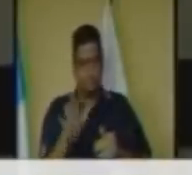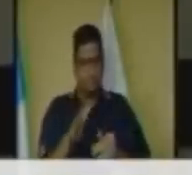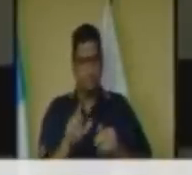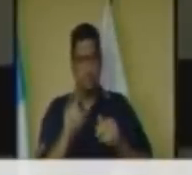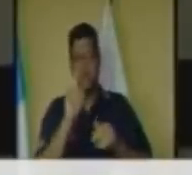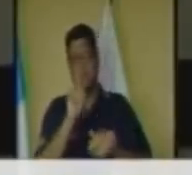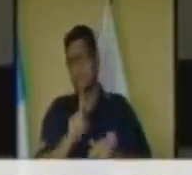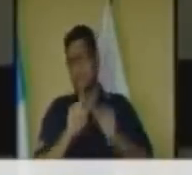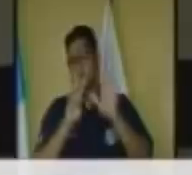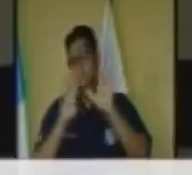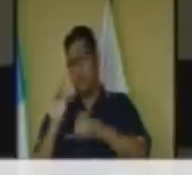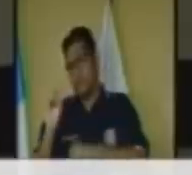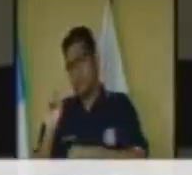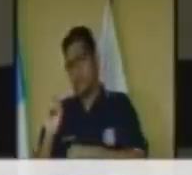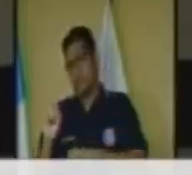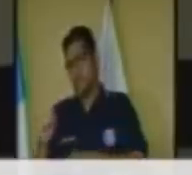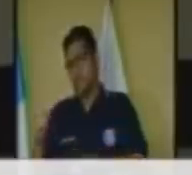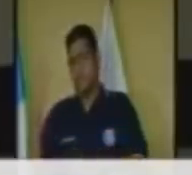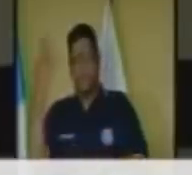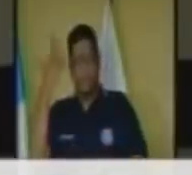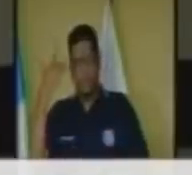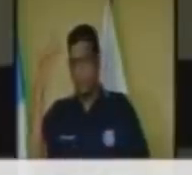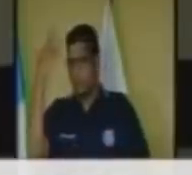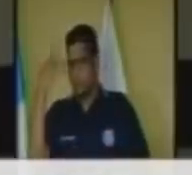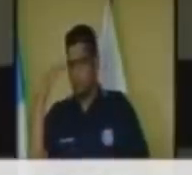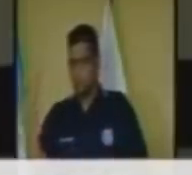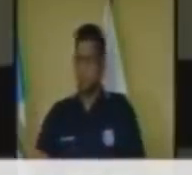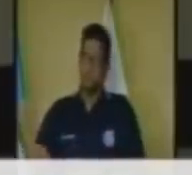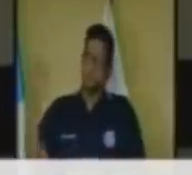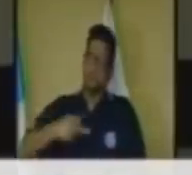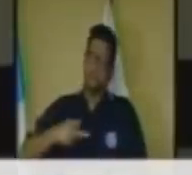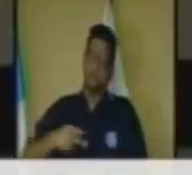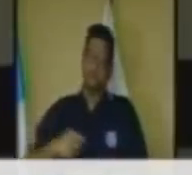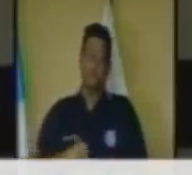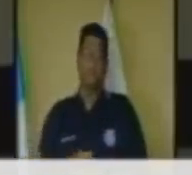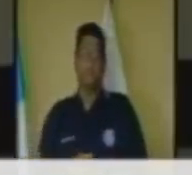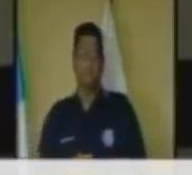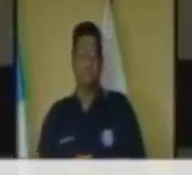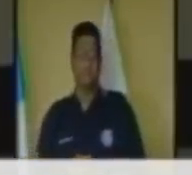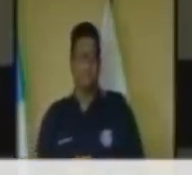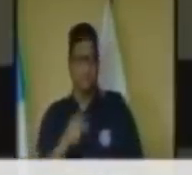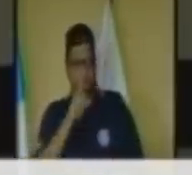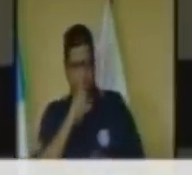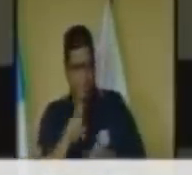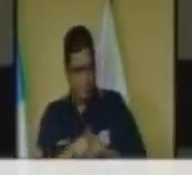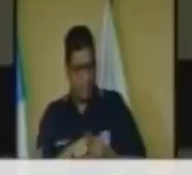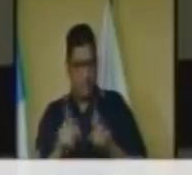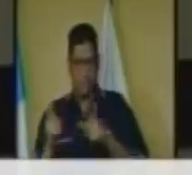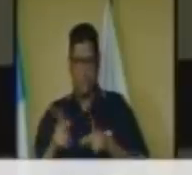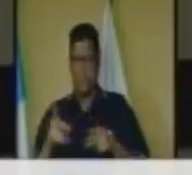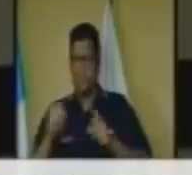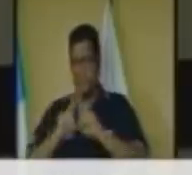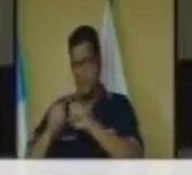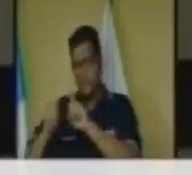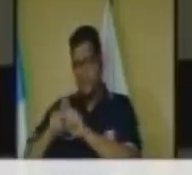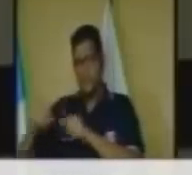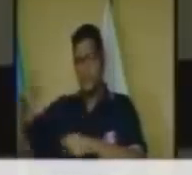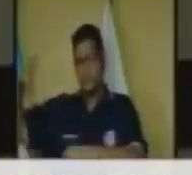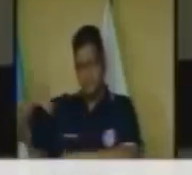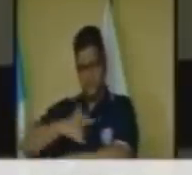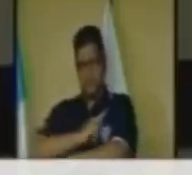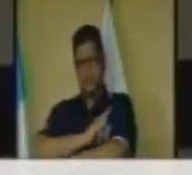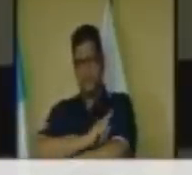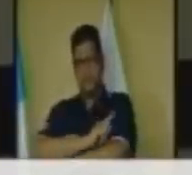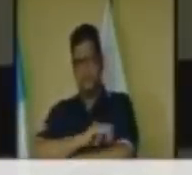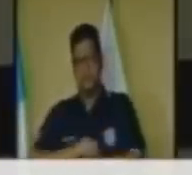pasajeros diarios que estamos recibiendo, no solamente en el vuelo directo, sino que recibimos a través de México, Panamá o El Salvador, que son hubs